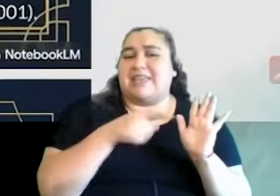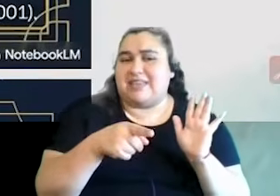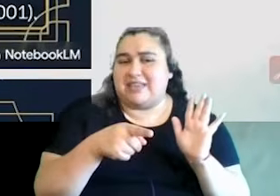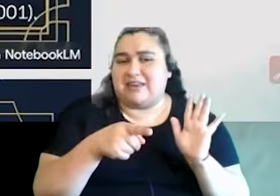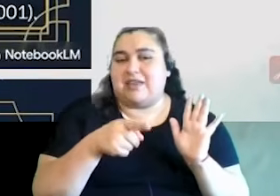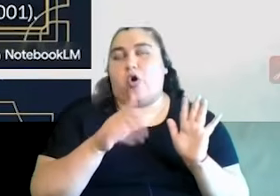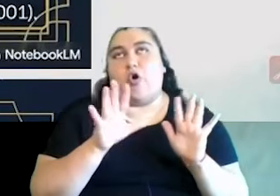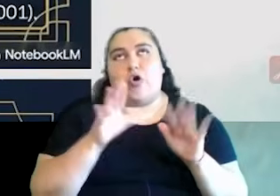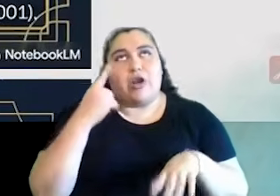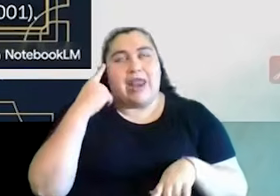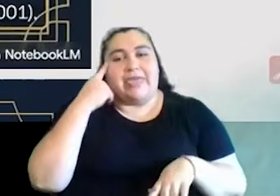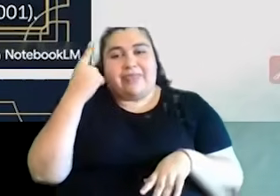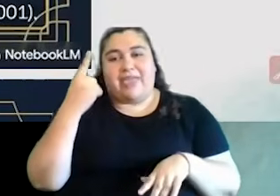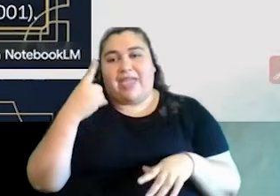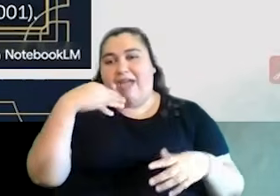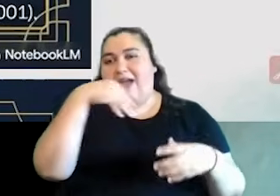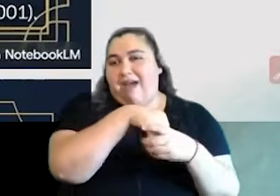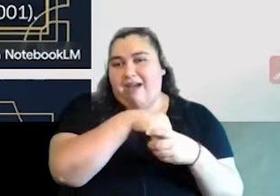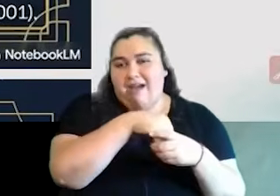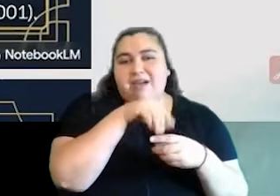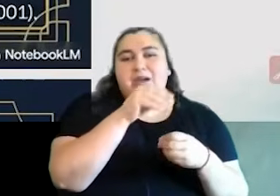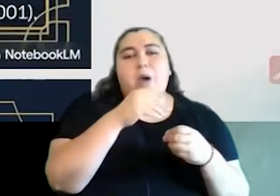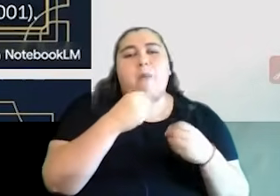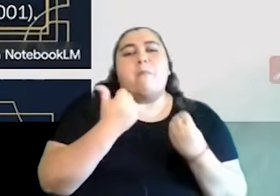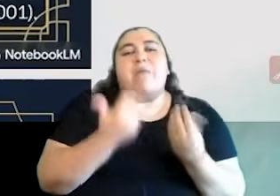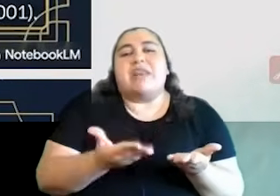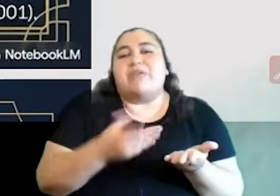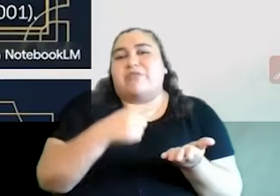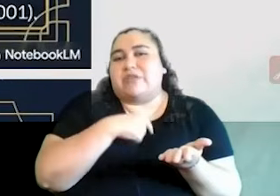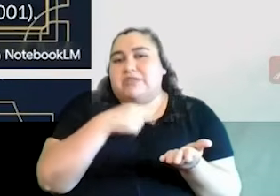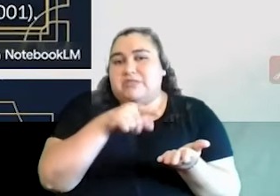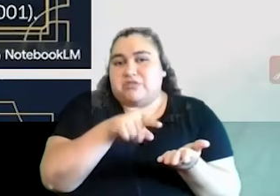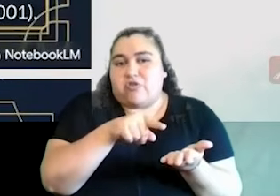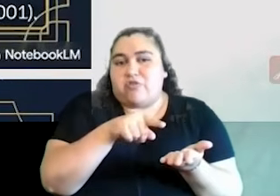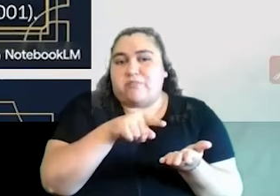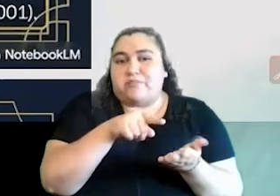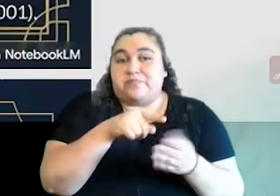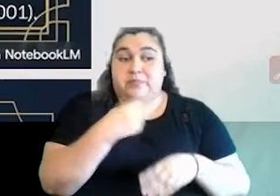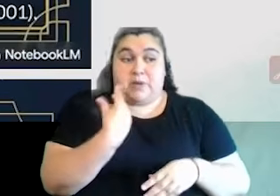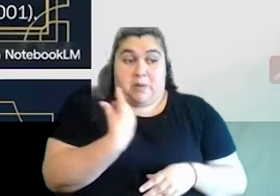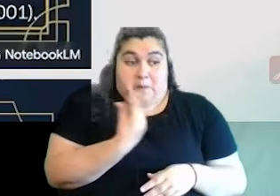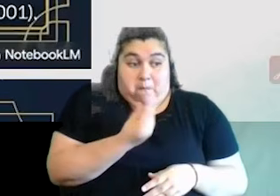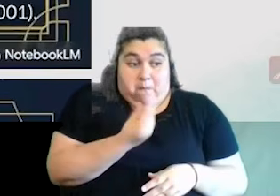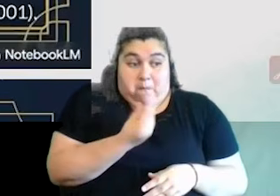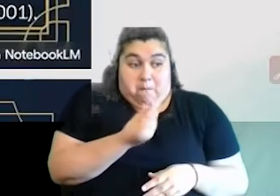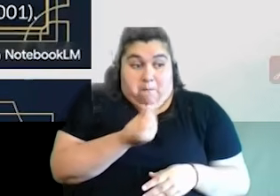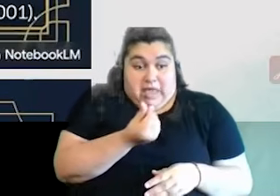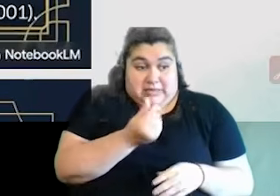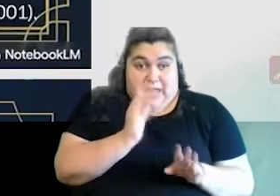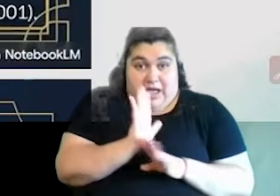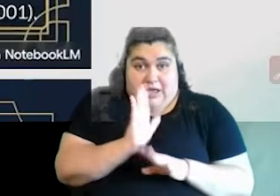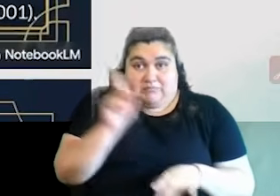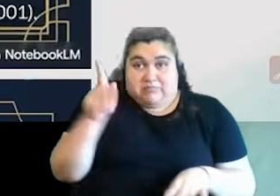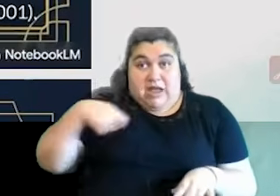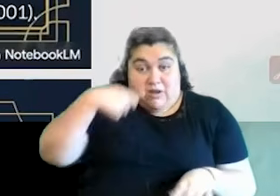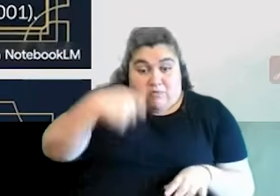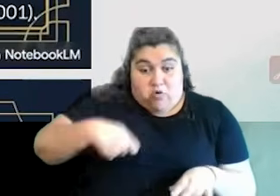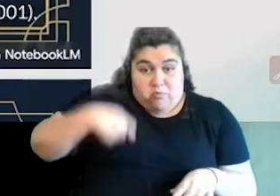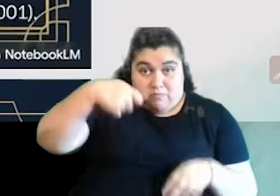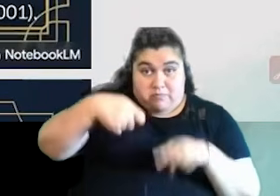intención detrás de estos beneficios es que ese dinero que el contribuyente va a